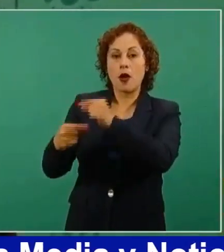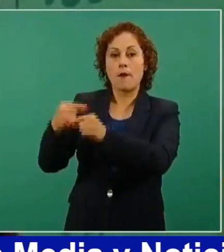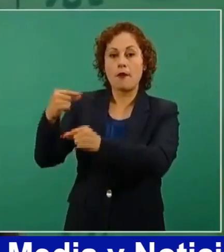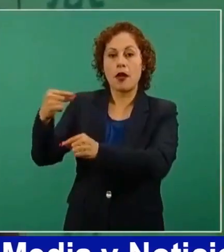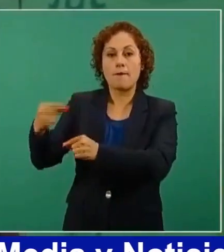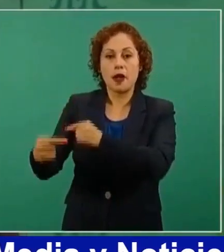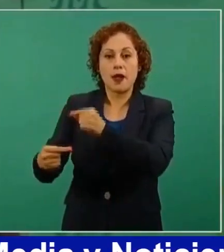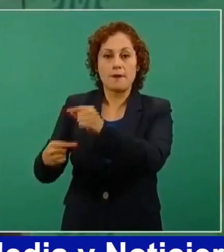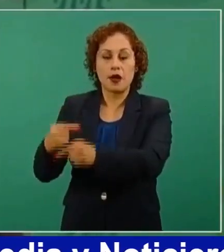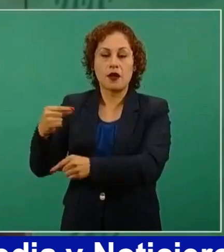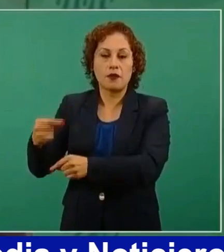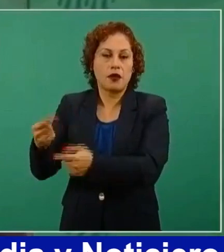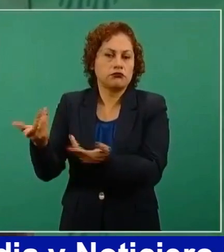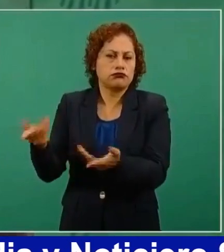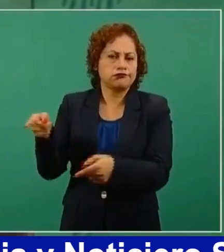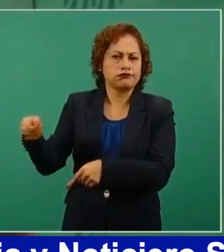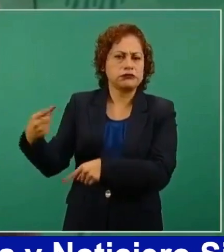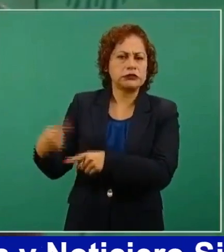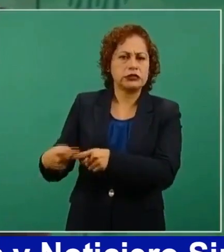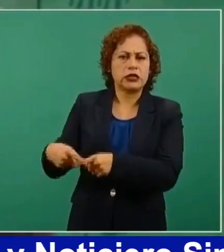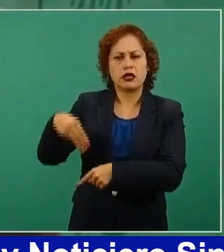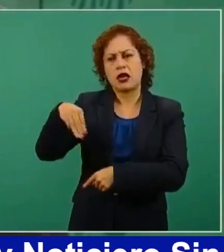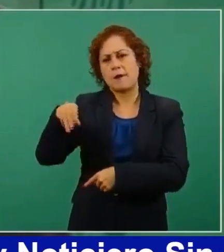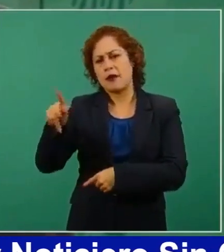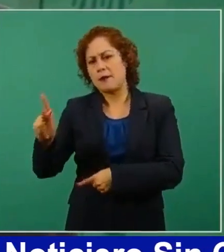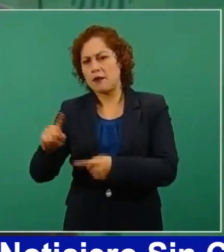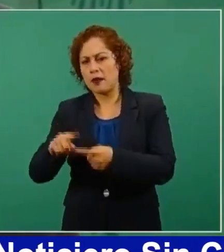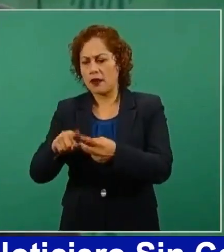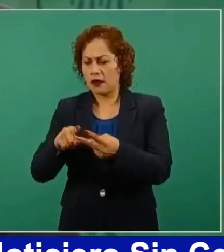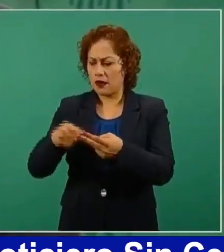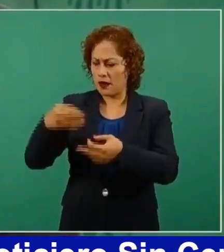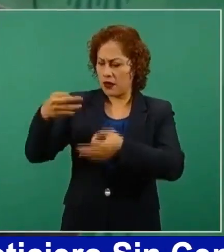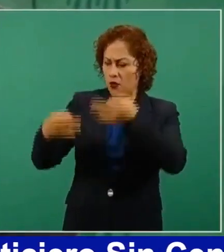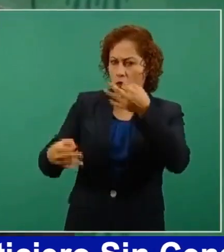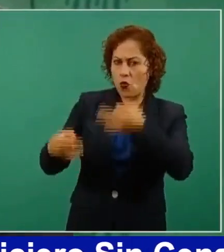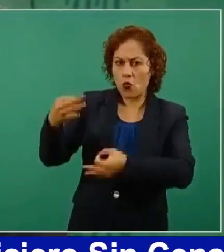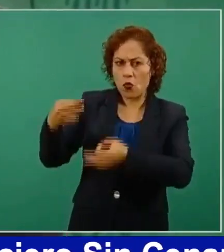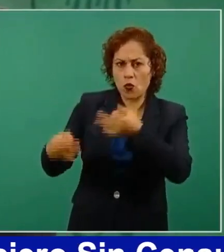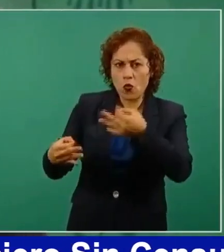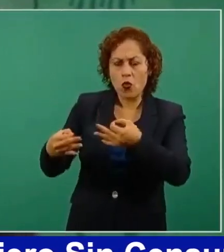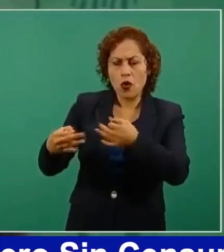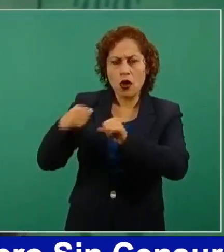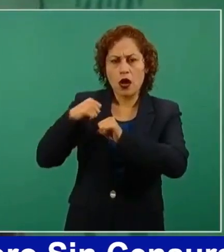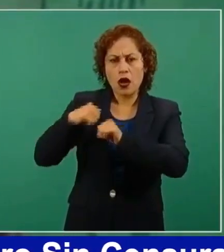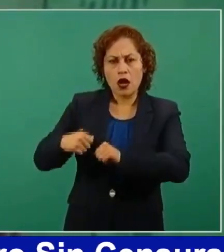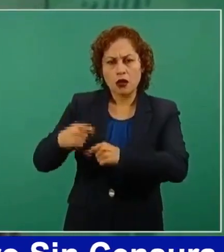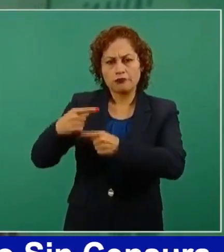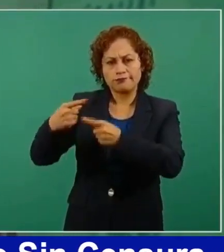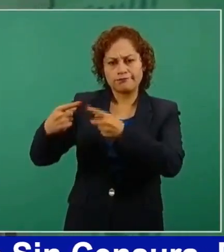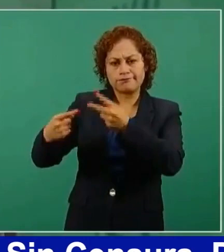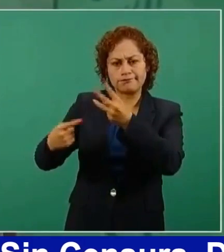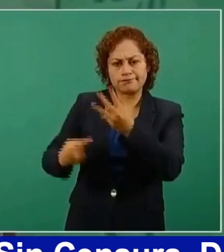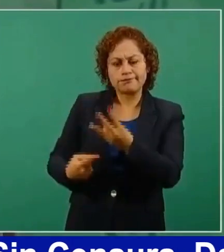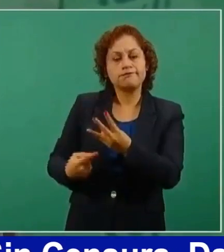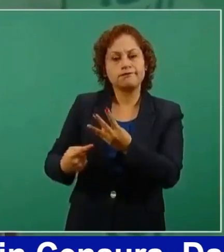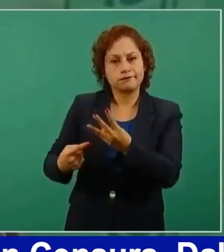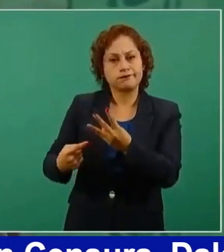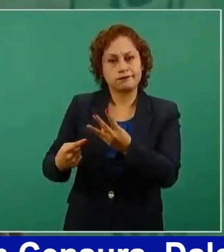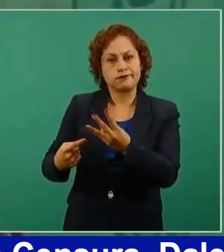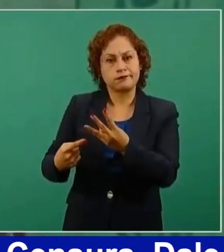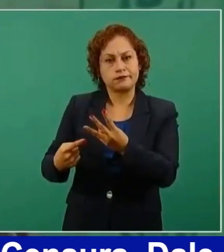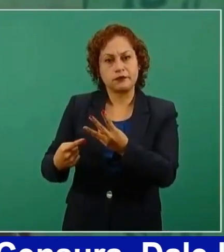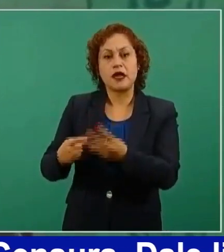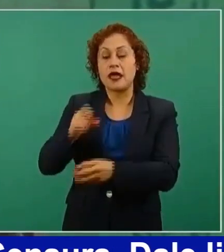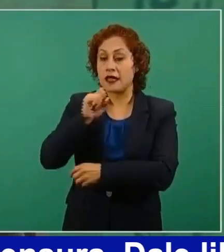los ministerios públicos, los jueces, y se les dé también a